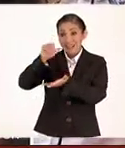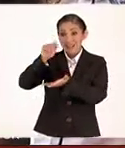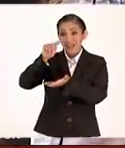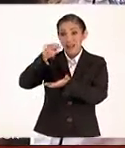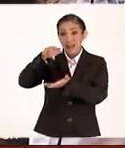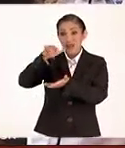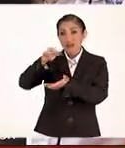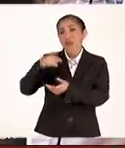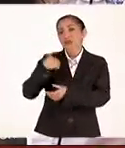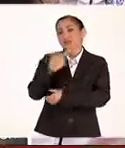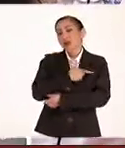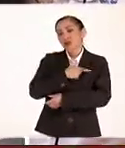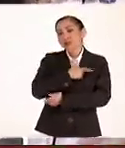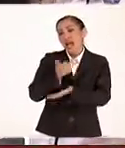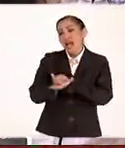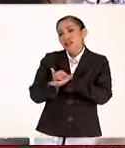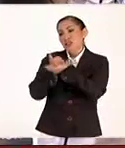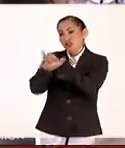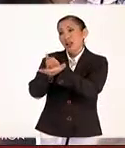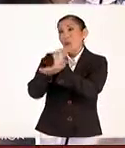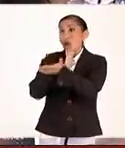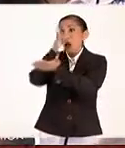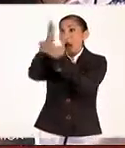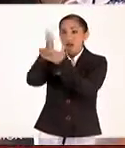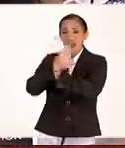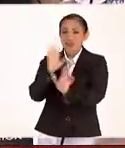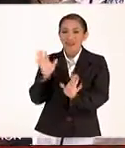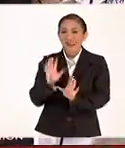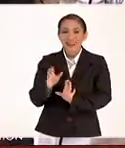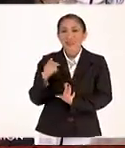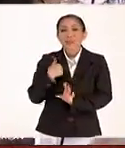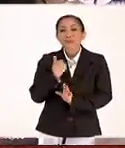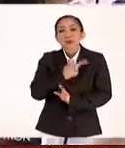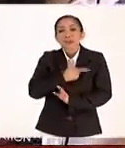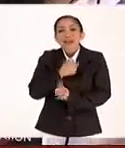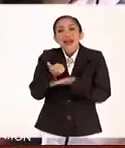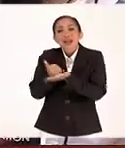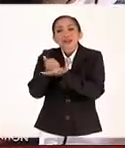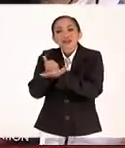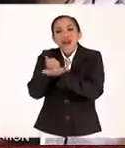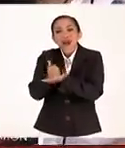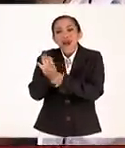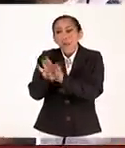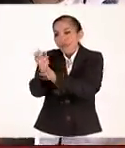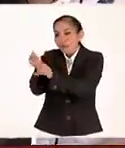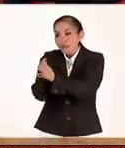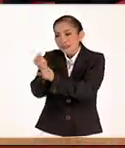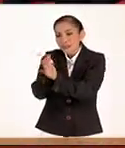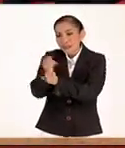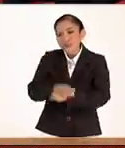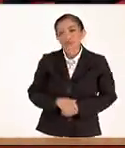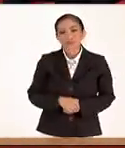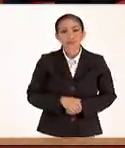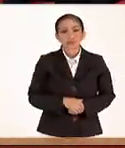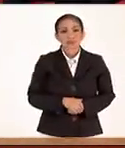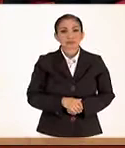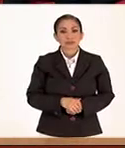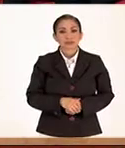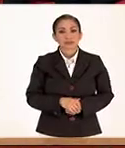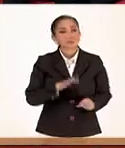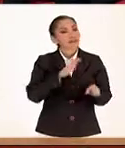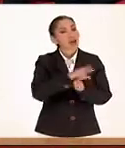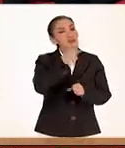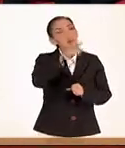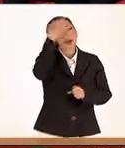a mí me gustaría colaborar no será extra nauta me gustaría ayudarles como investigador y